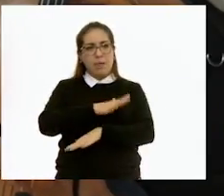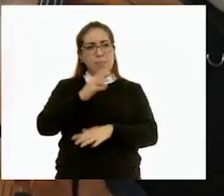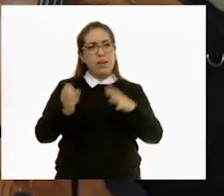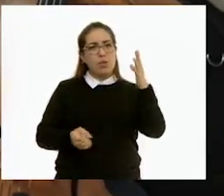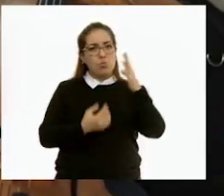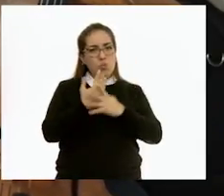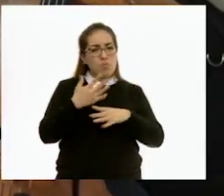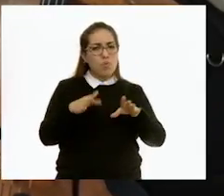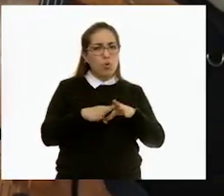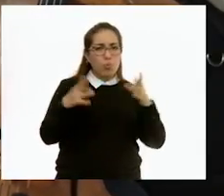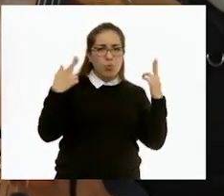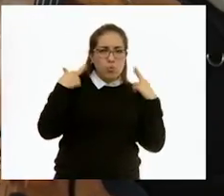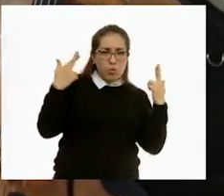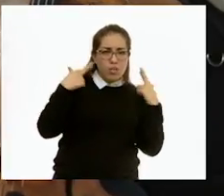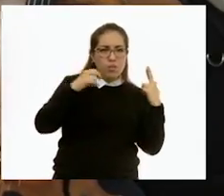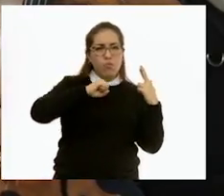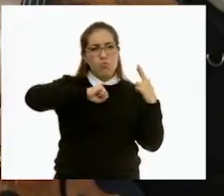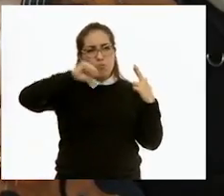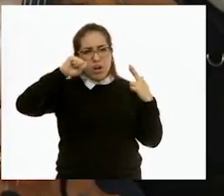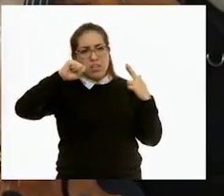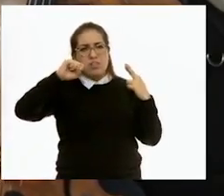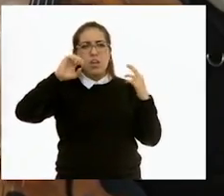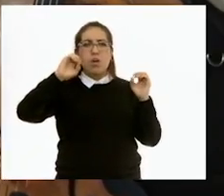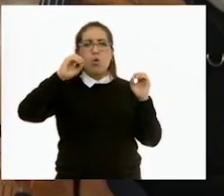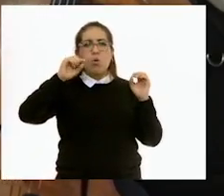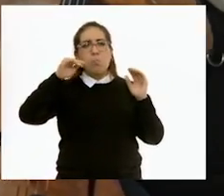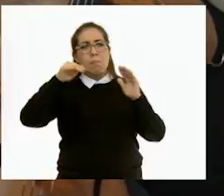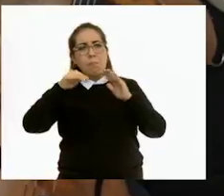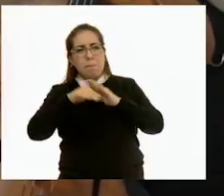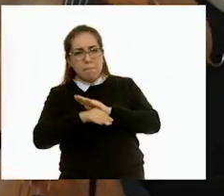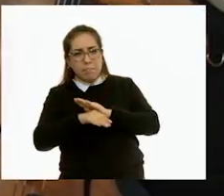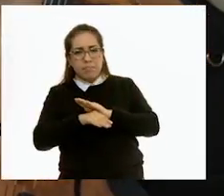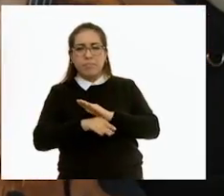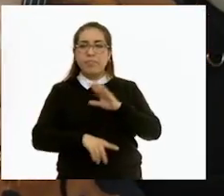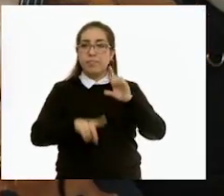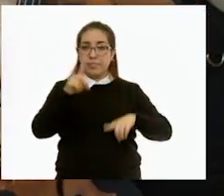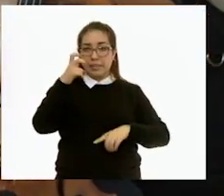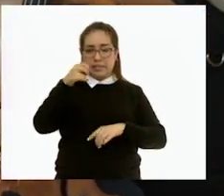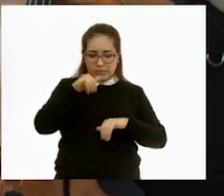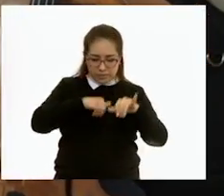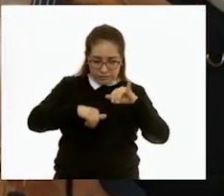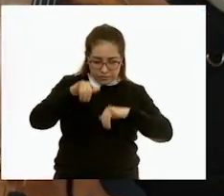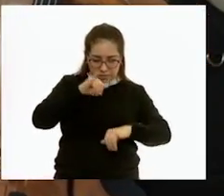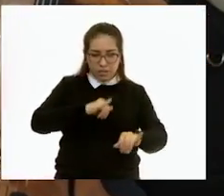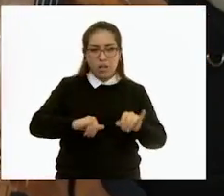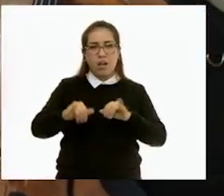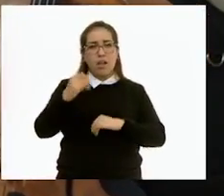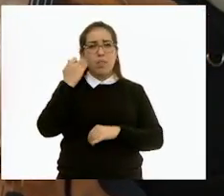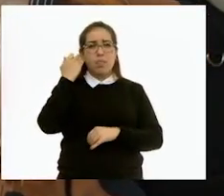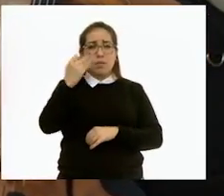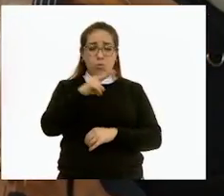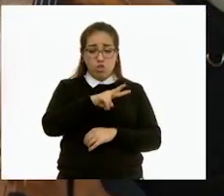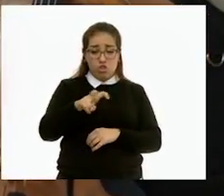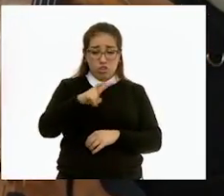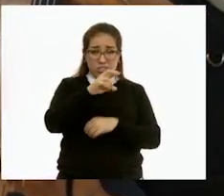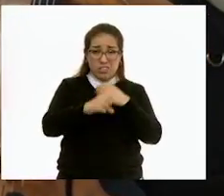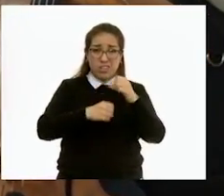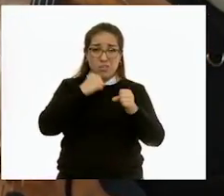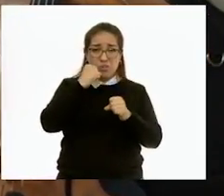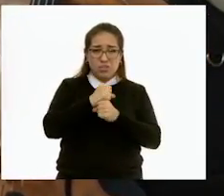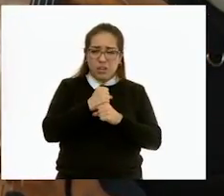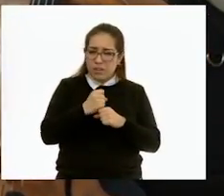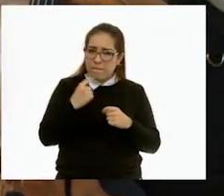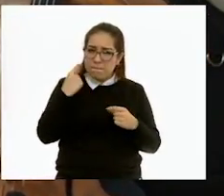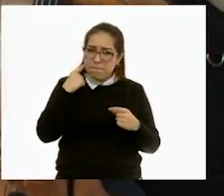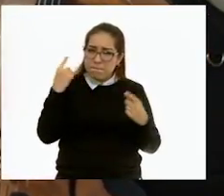distintos registros más agudos y más graves. Y es en esta experimentación que después de casi 200 años, también